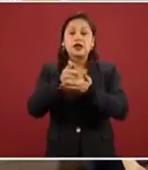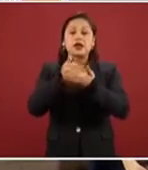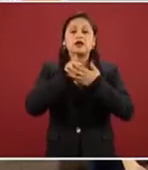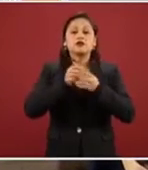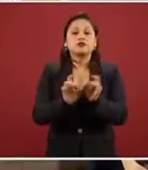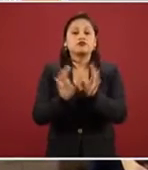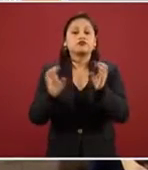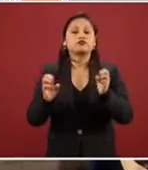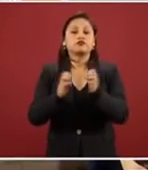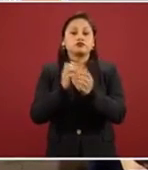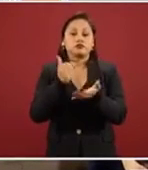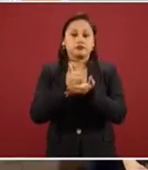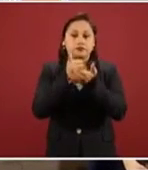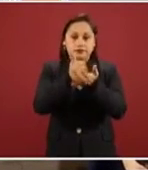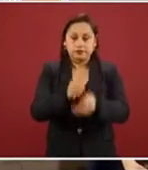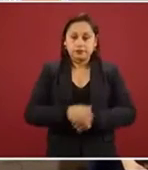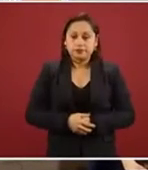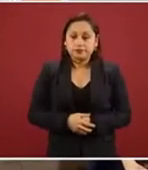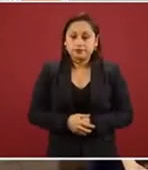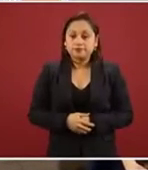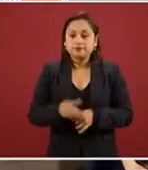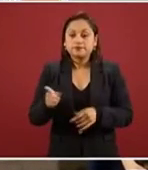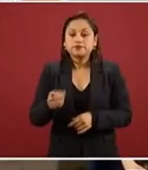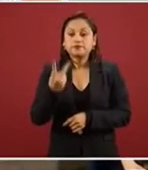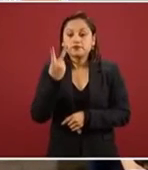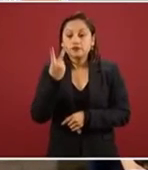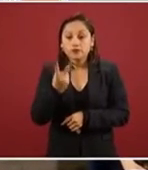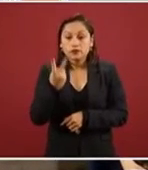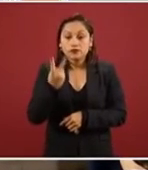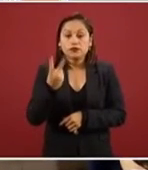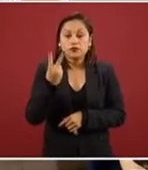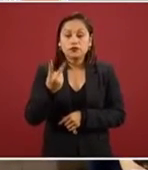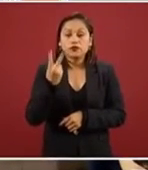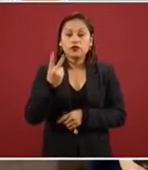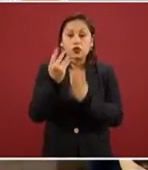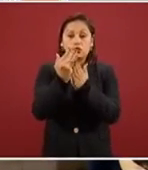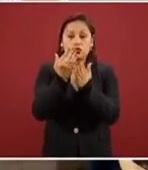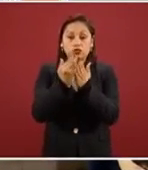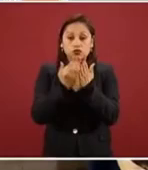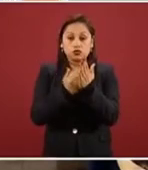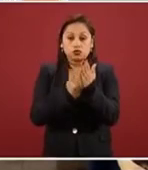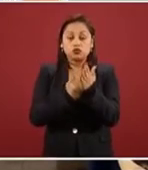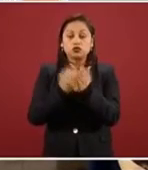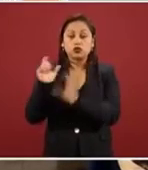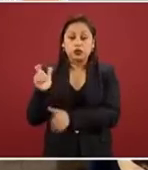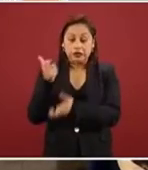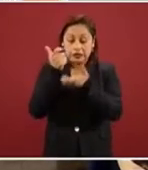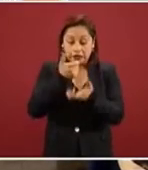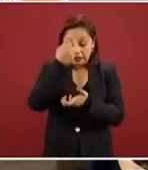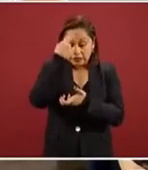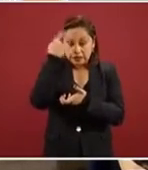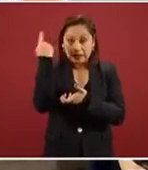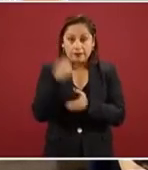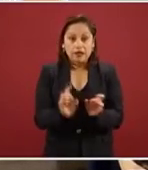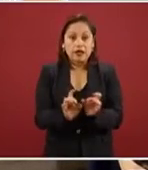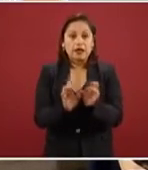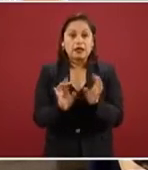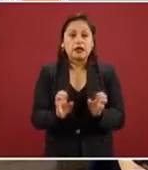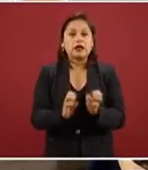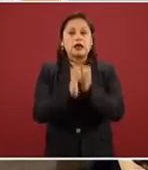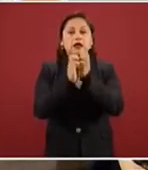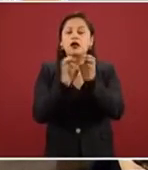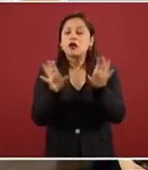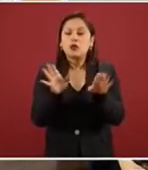En cuanto a los dos instrumentos financieros que tiene el Estado mexicano para atender las emergencias y para